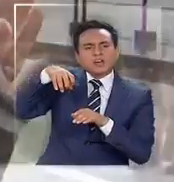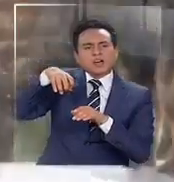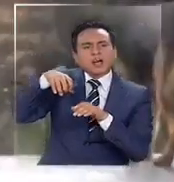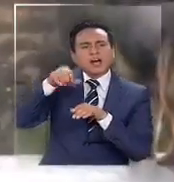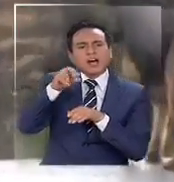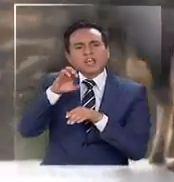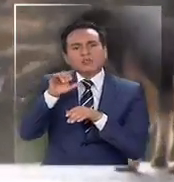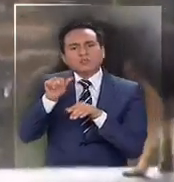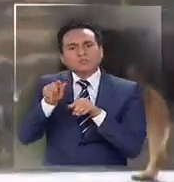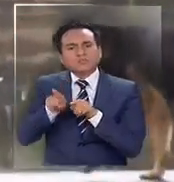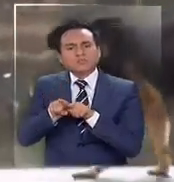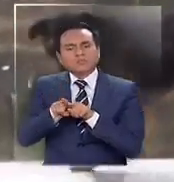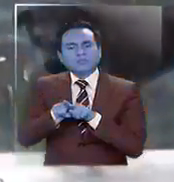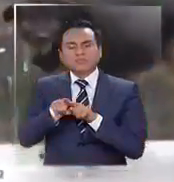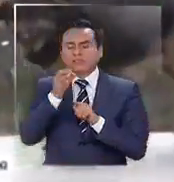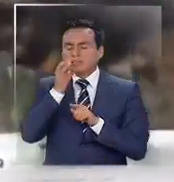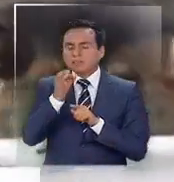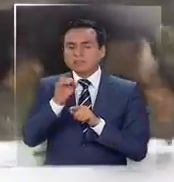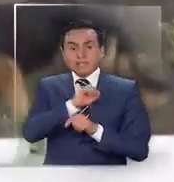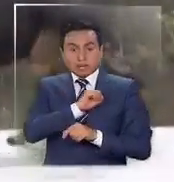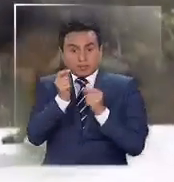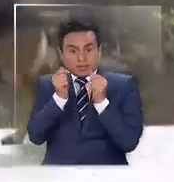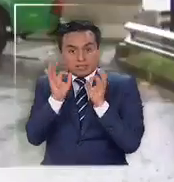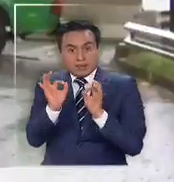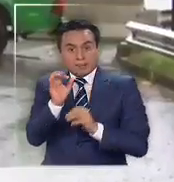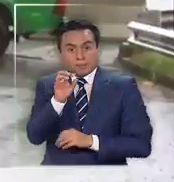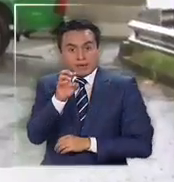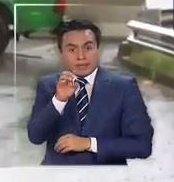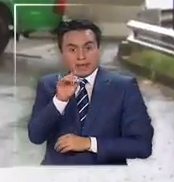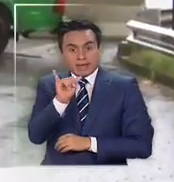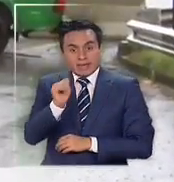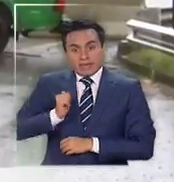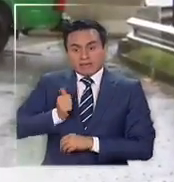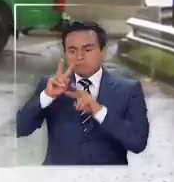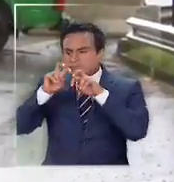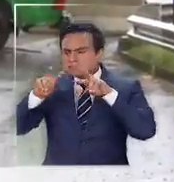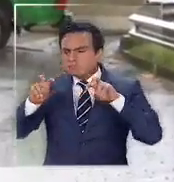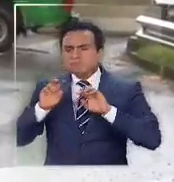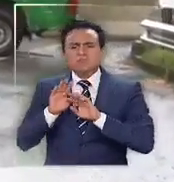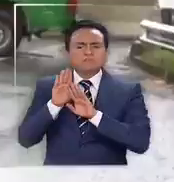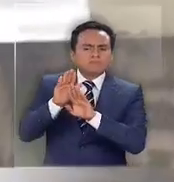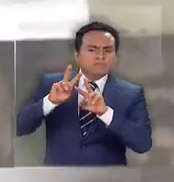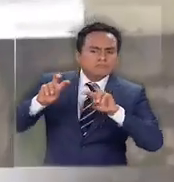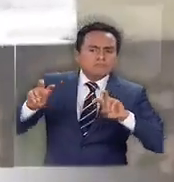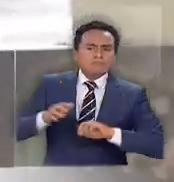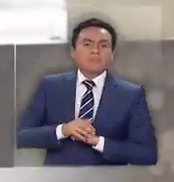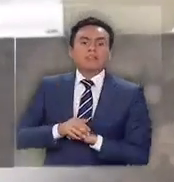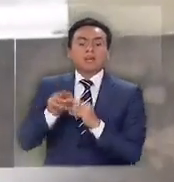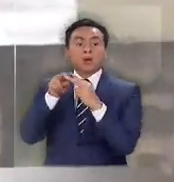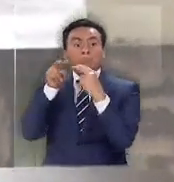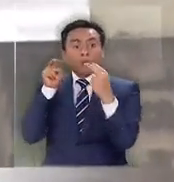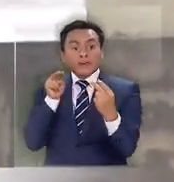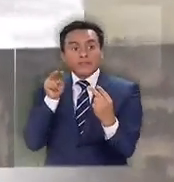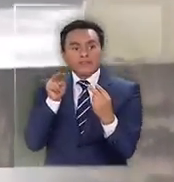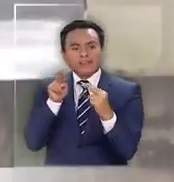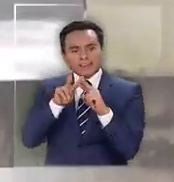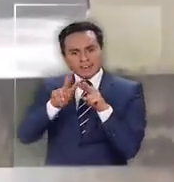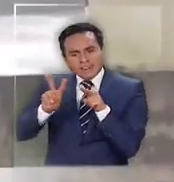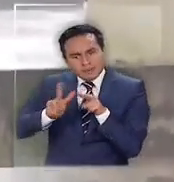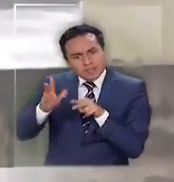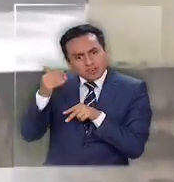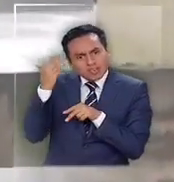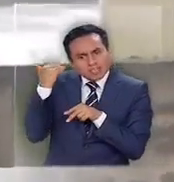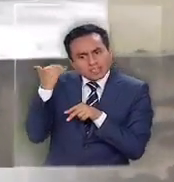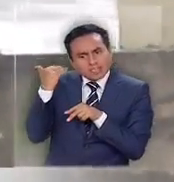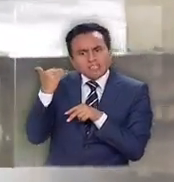Ario. Desde Santiago, especialistas de la PDI están apoyando la investigación. El puente estaba en reparaciones y